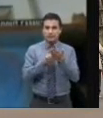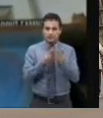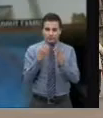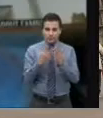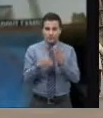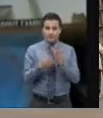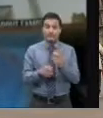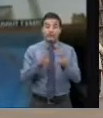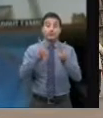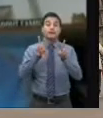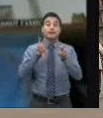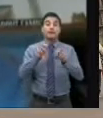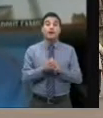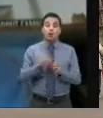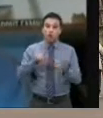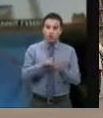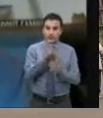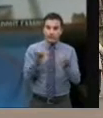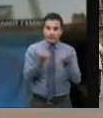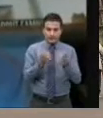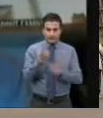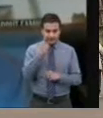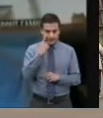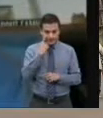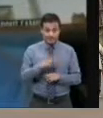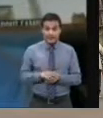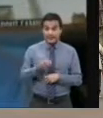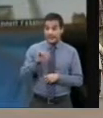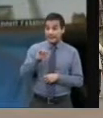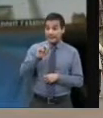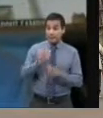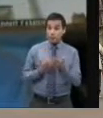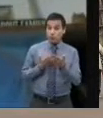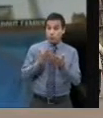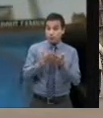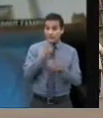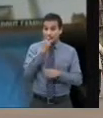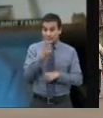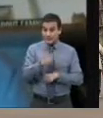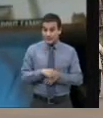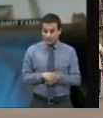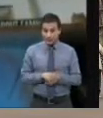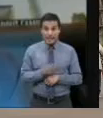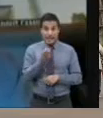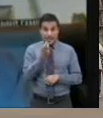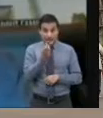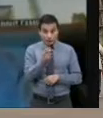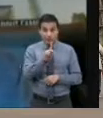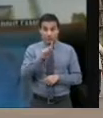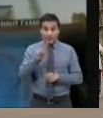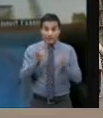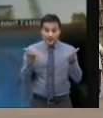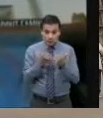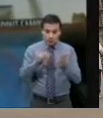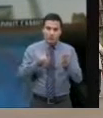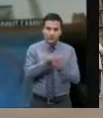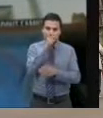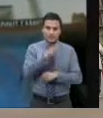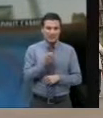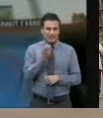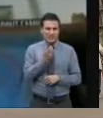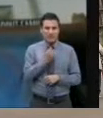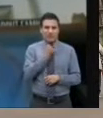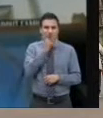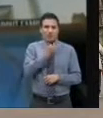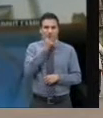el tema de la reincidencia, Víctor Hugo, el INE propone acreditar reincidencia, sin embargo, es totalmente errónea.